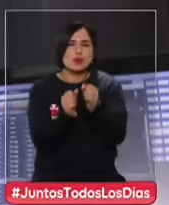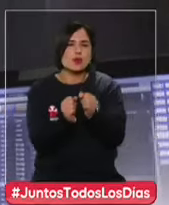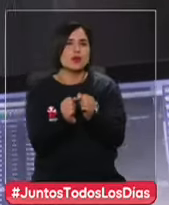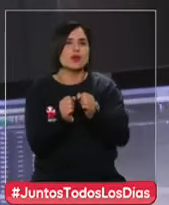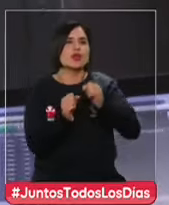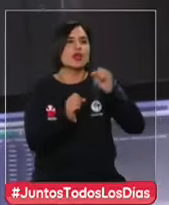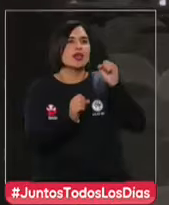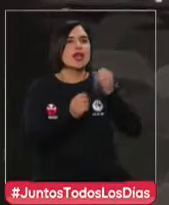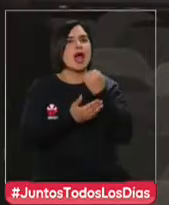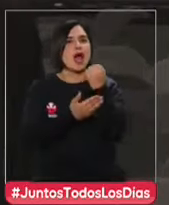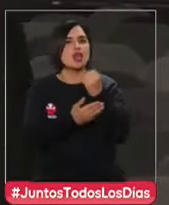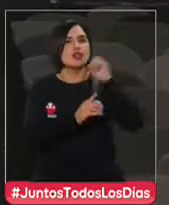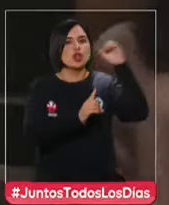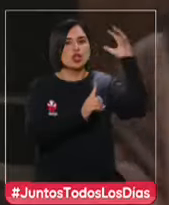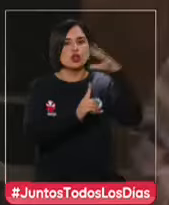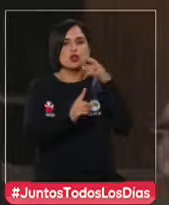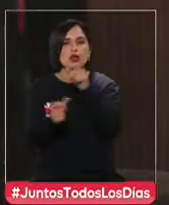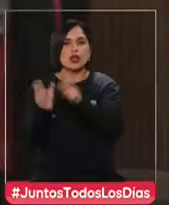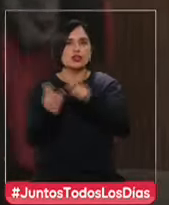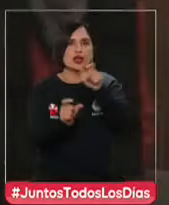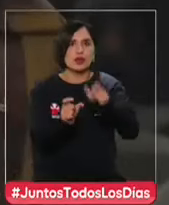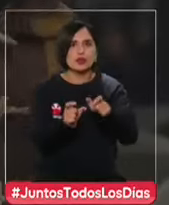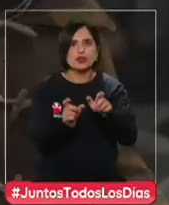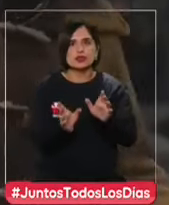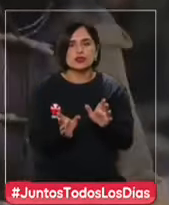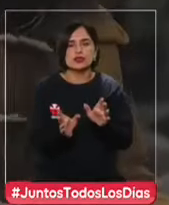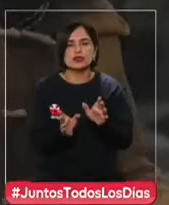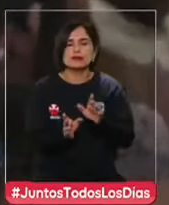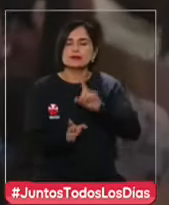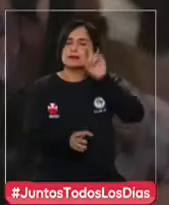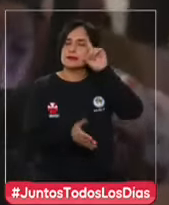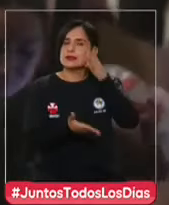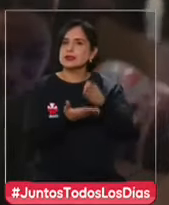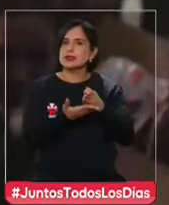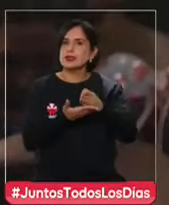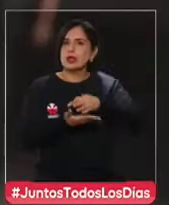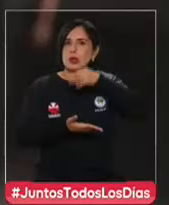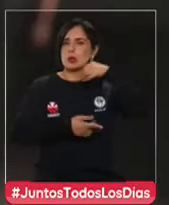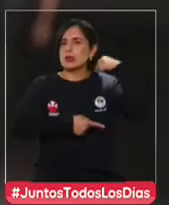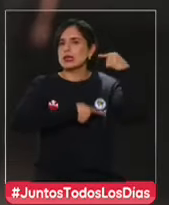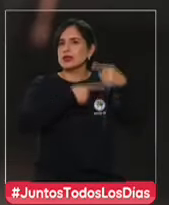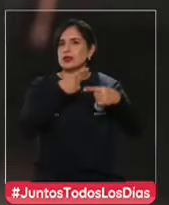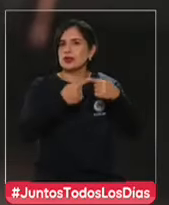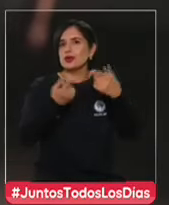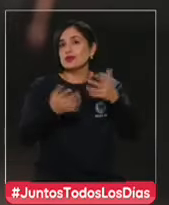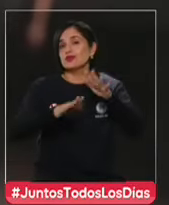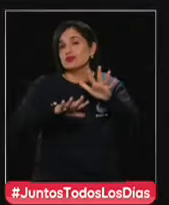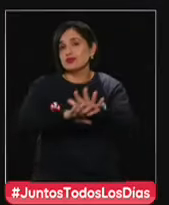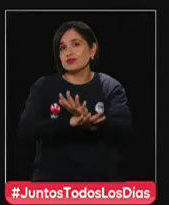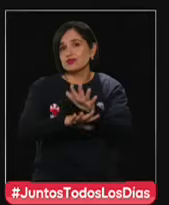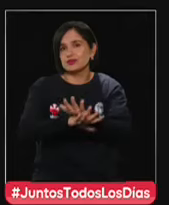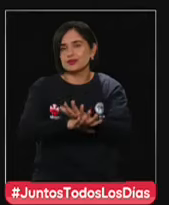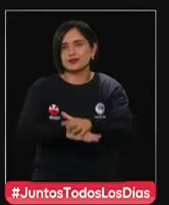para otros que también pudieran llegar a recorrerlo, decidieron contar su historia en una obra de